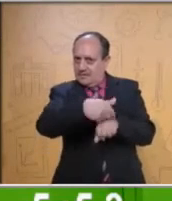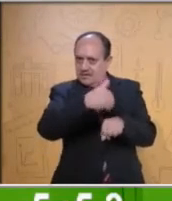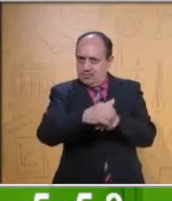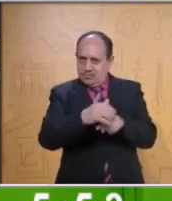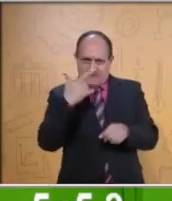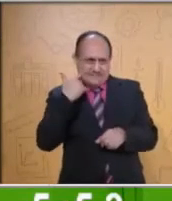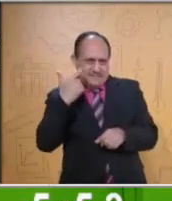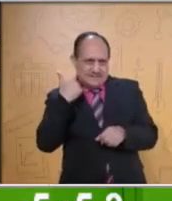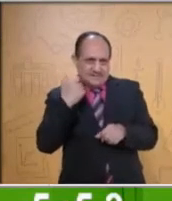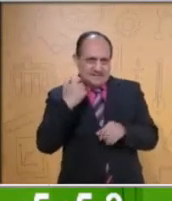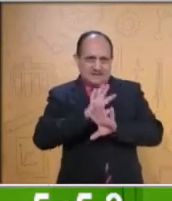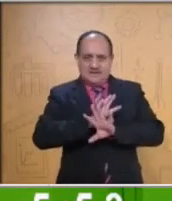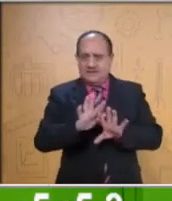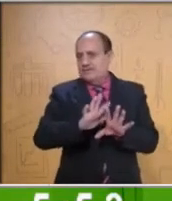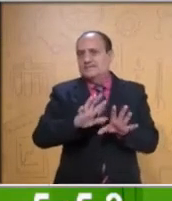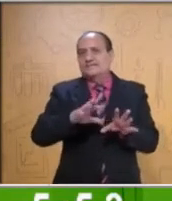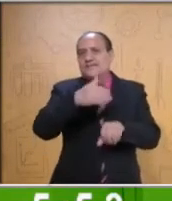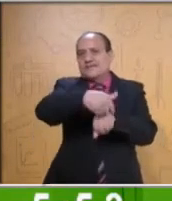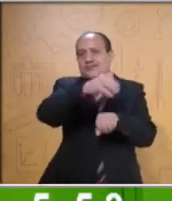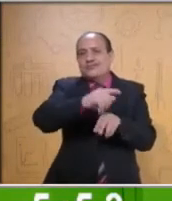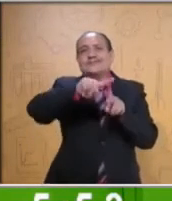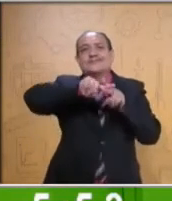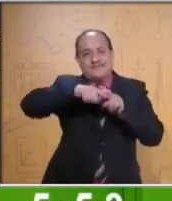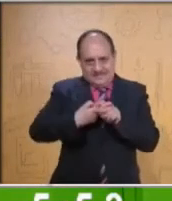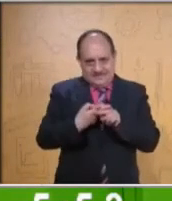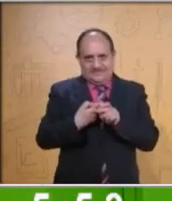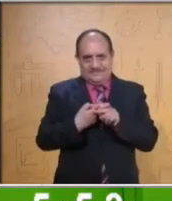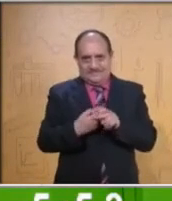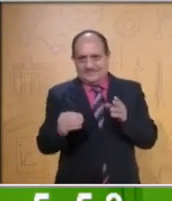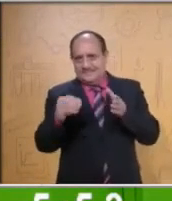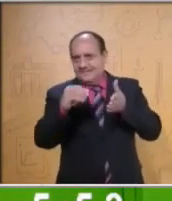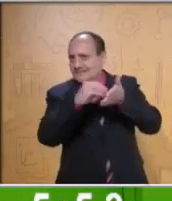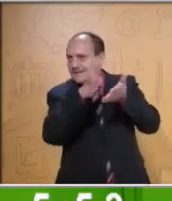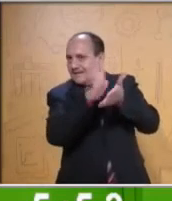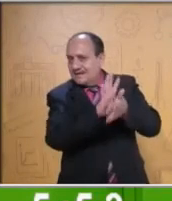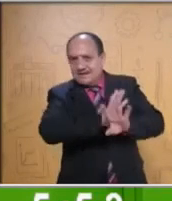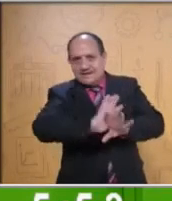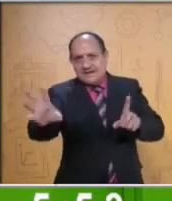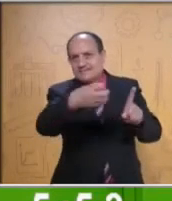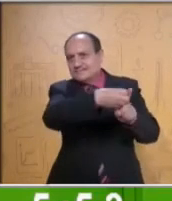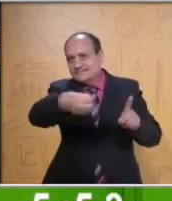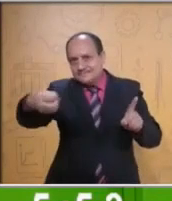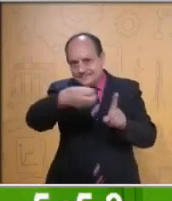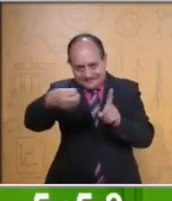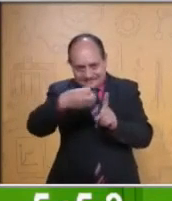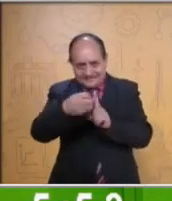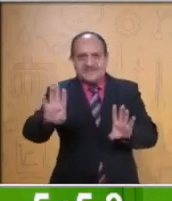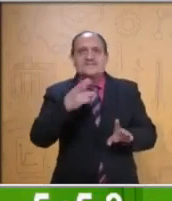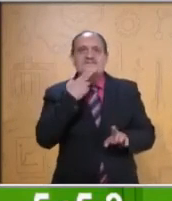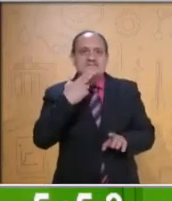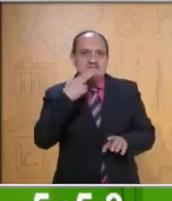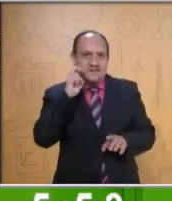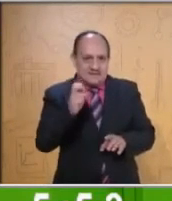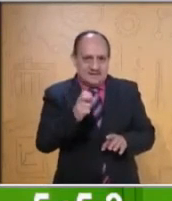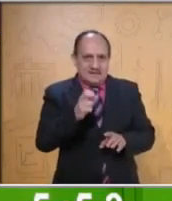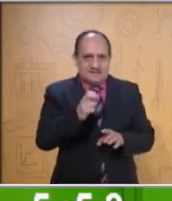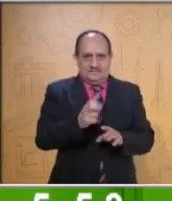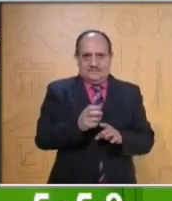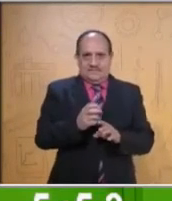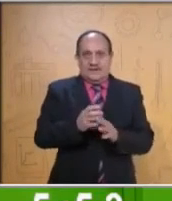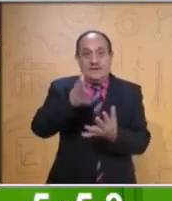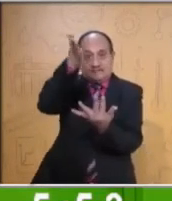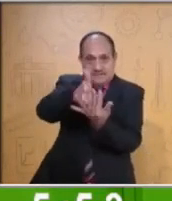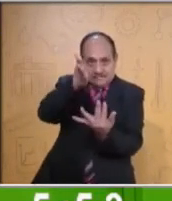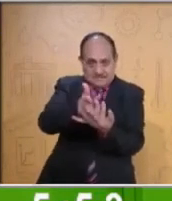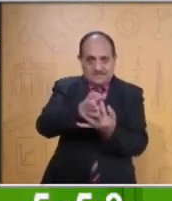estoy poniendo los datos iniciales. Aquí yo voy a poner que ya están ordenados. Esto lo utilizamos en la mediana y lo